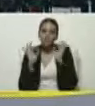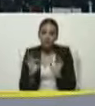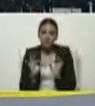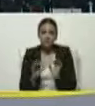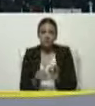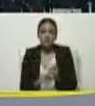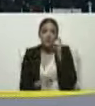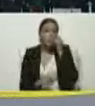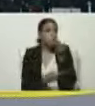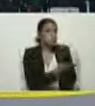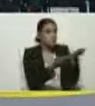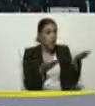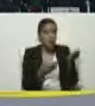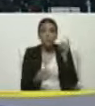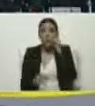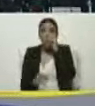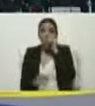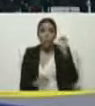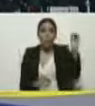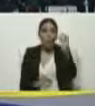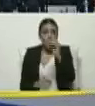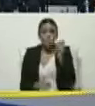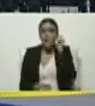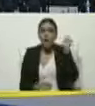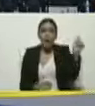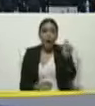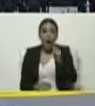muchachos, muchachas de esta juventud policial.